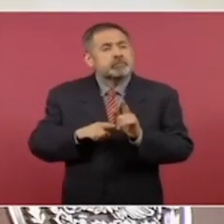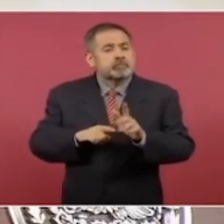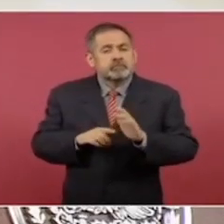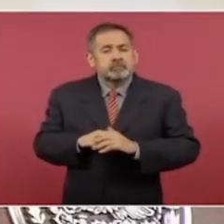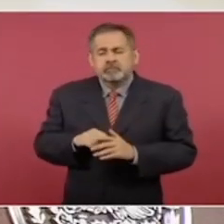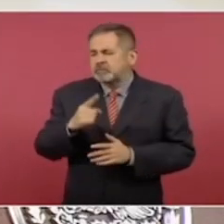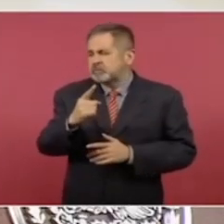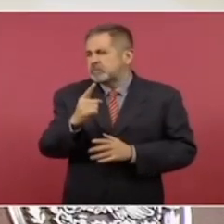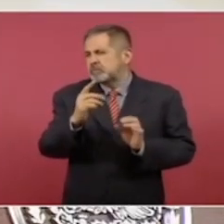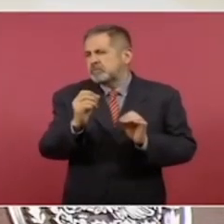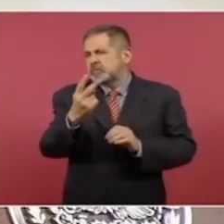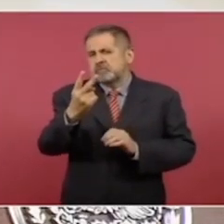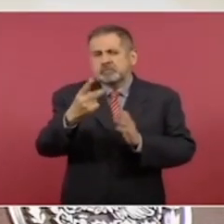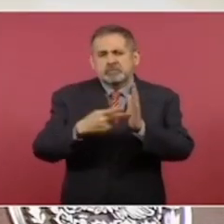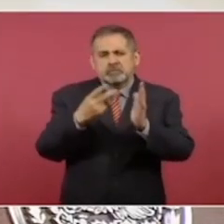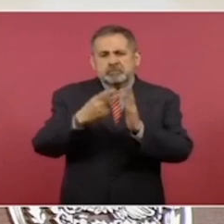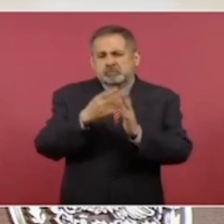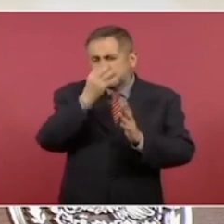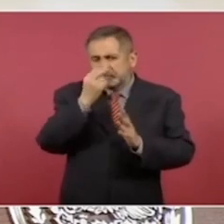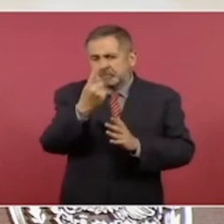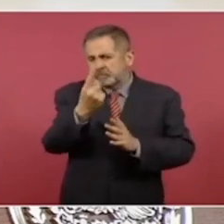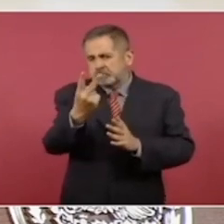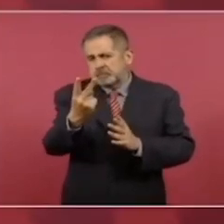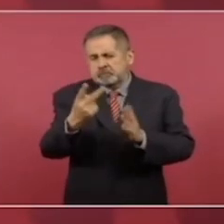en una o dos ocasiones nada más